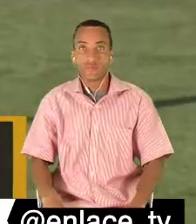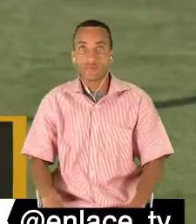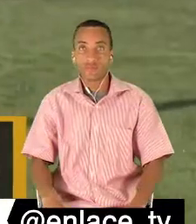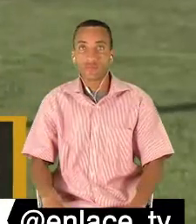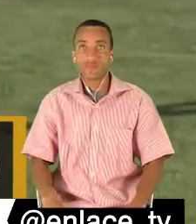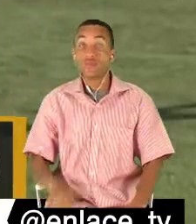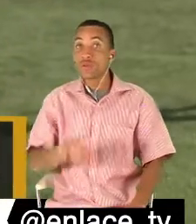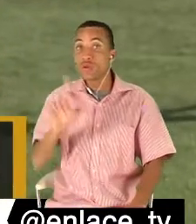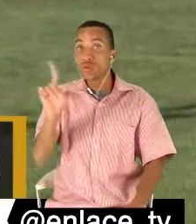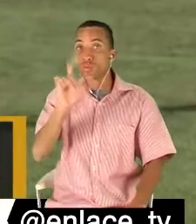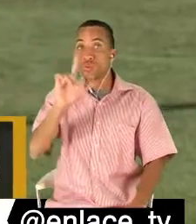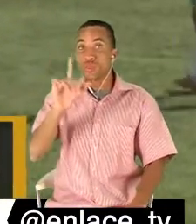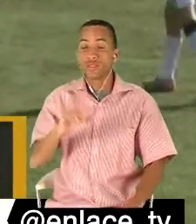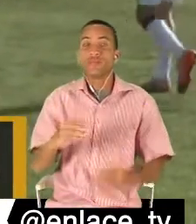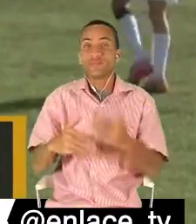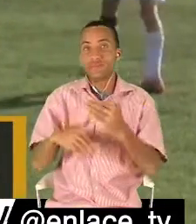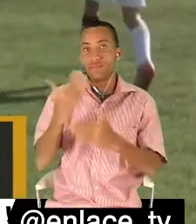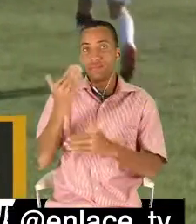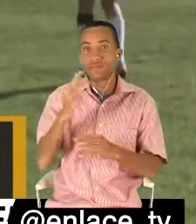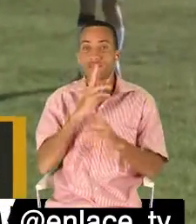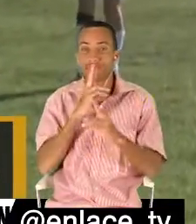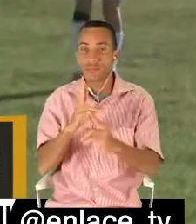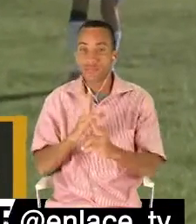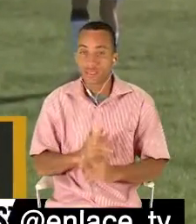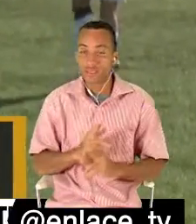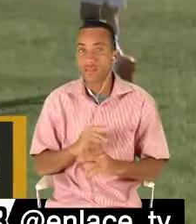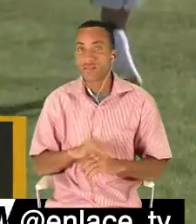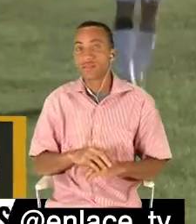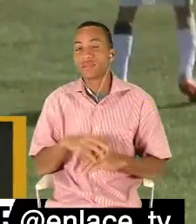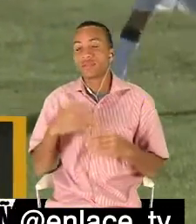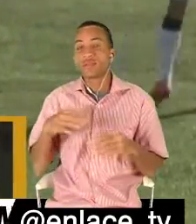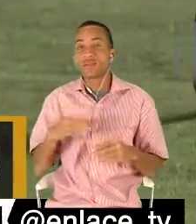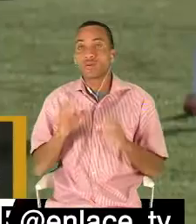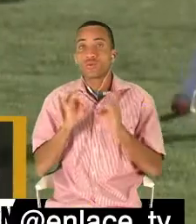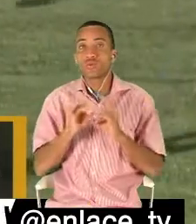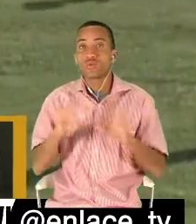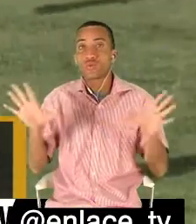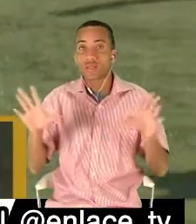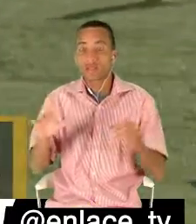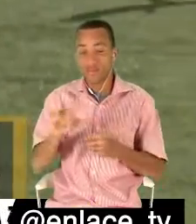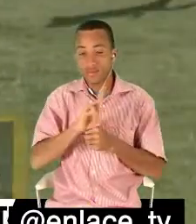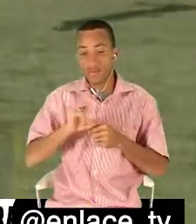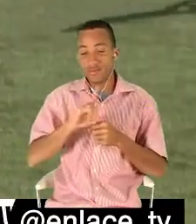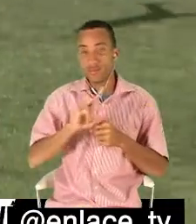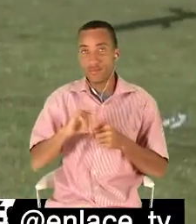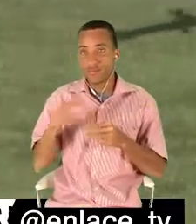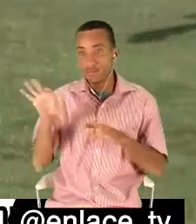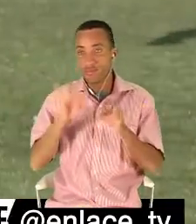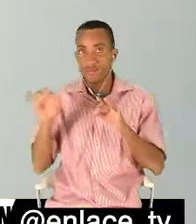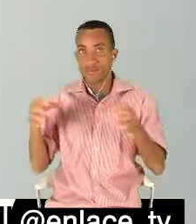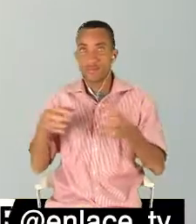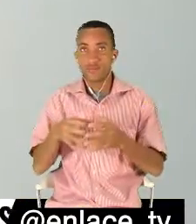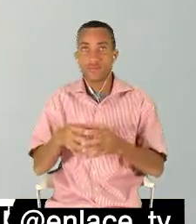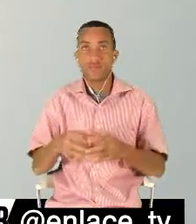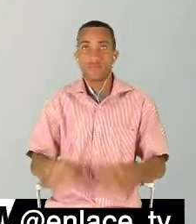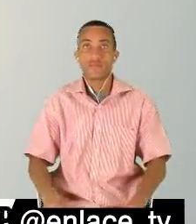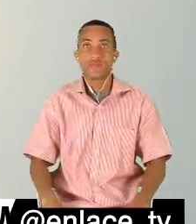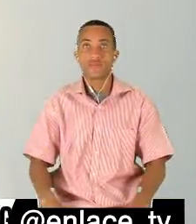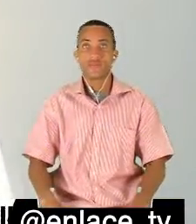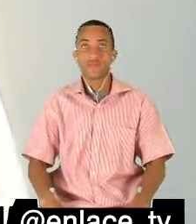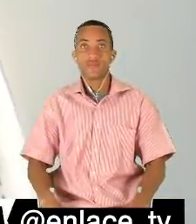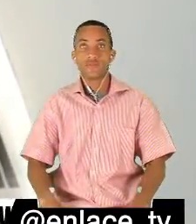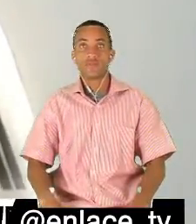El lunes se estaría conociendo el resultado final y la suerte de los futbolistas locales en esta convocatoria.